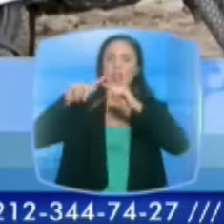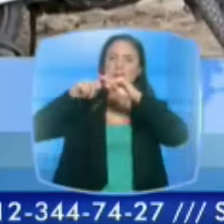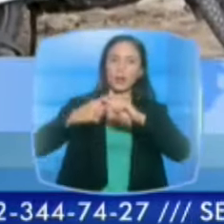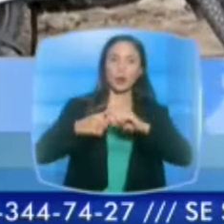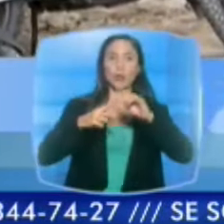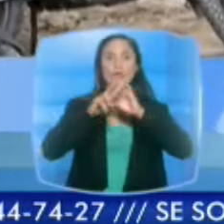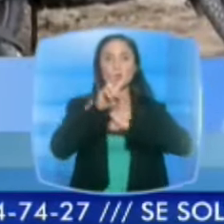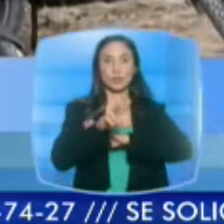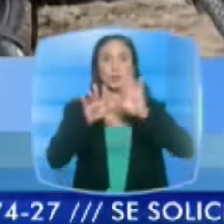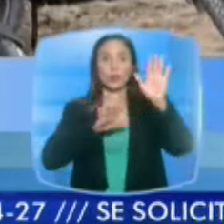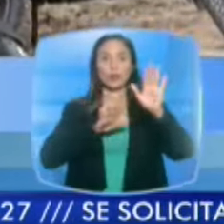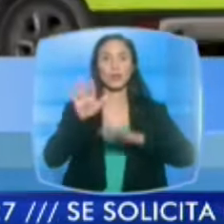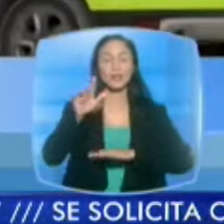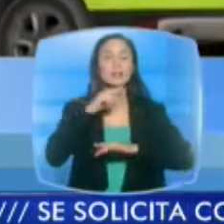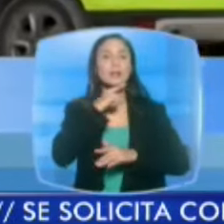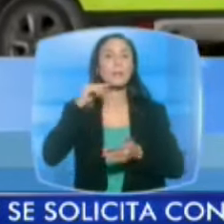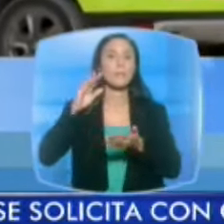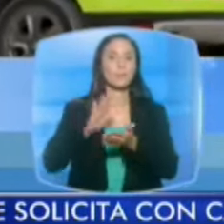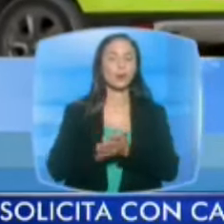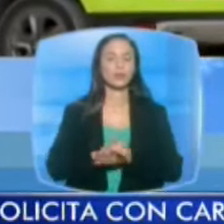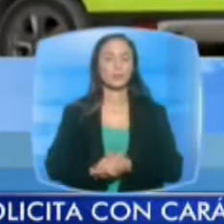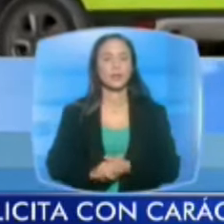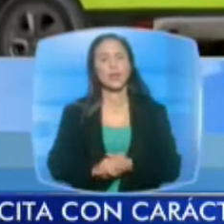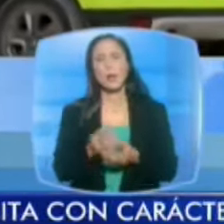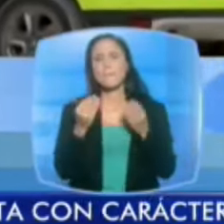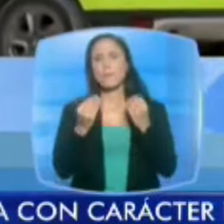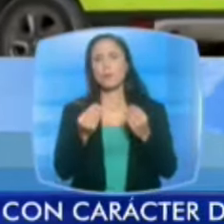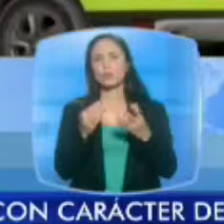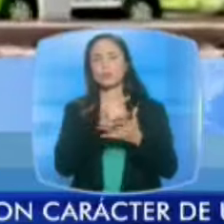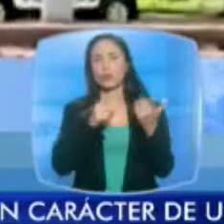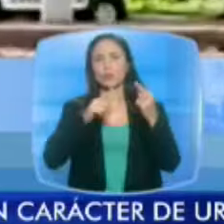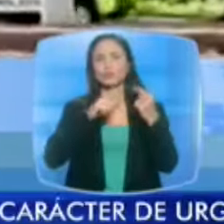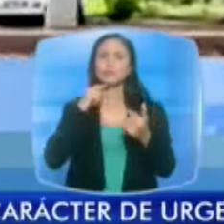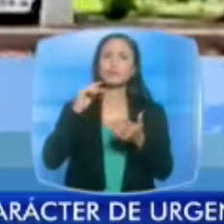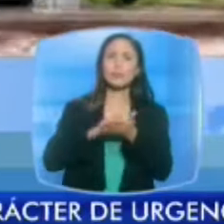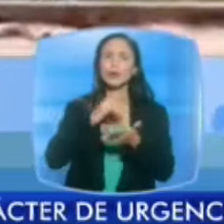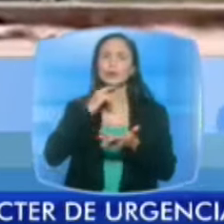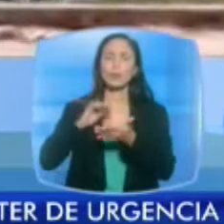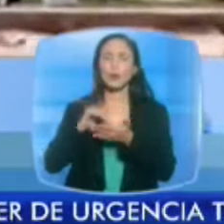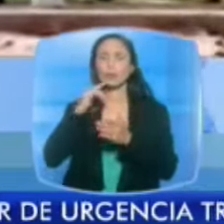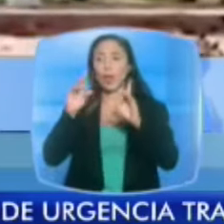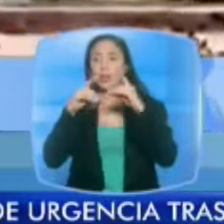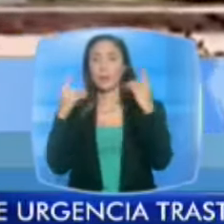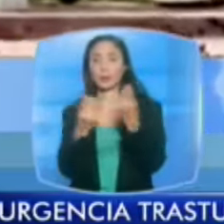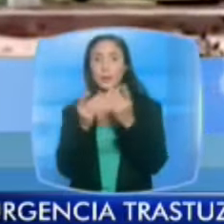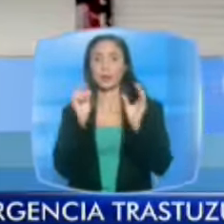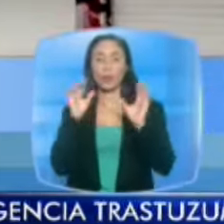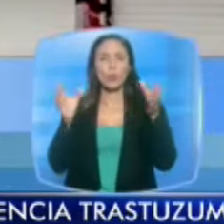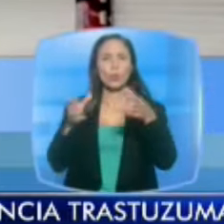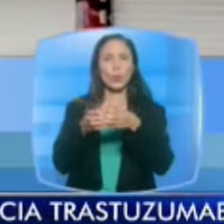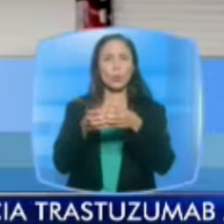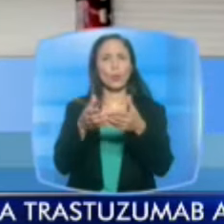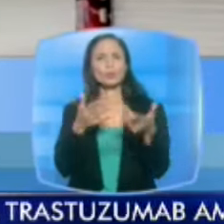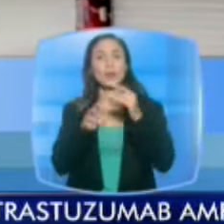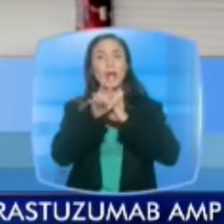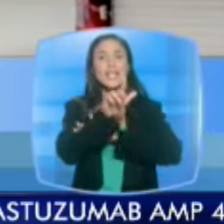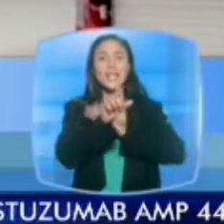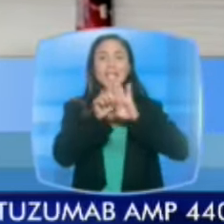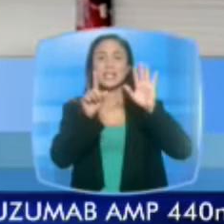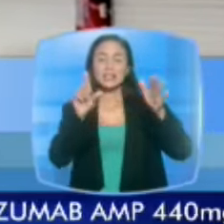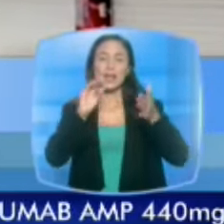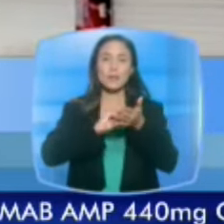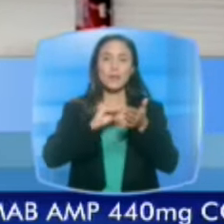contabilizaron 215 casos. La mayoría de las víctimas se registraron en el departamento del Cauca, con 36